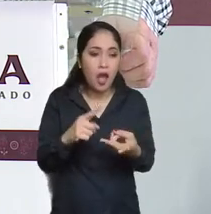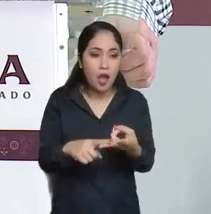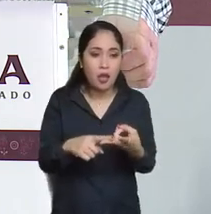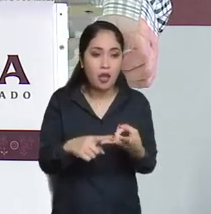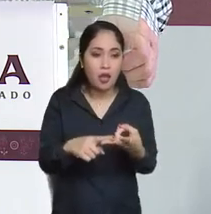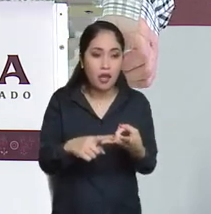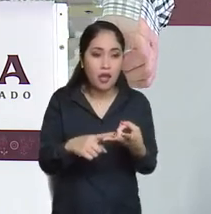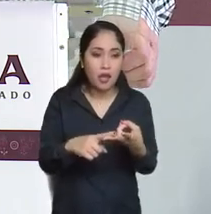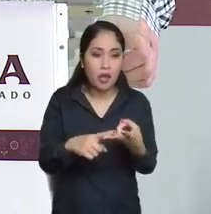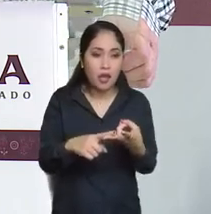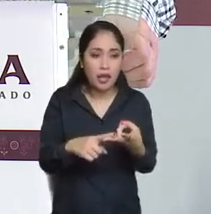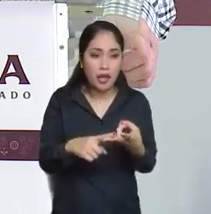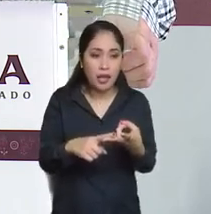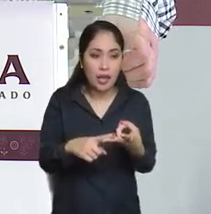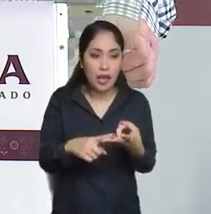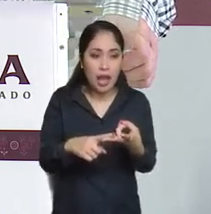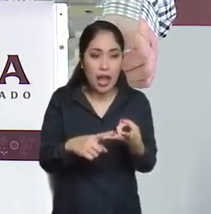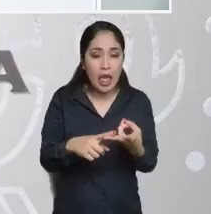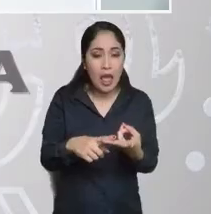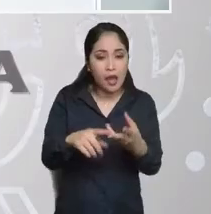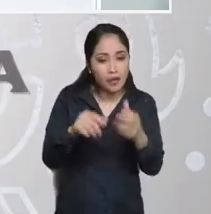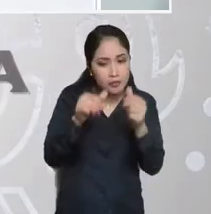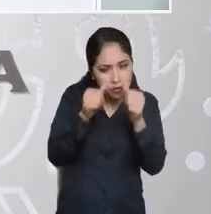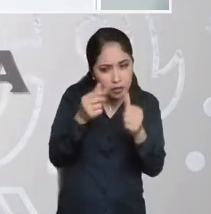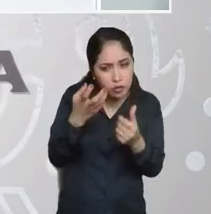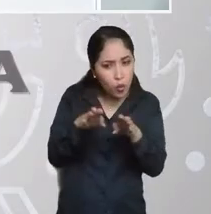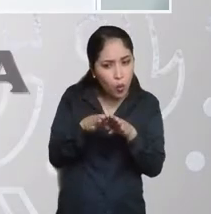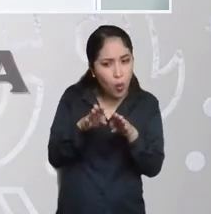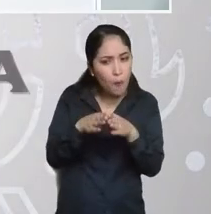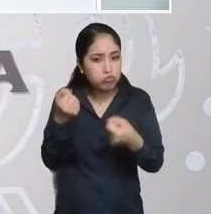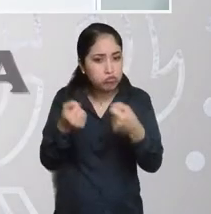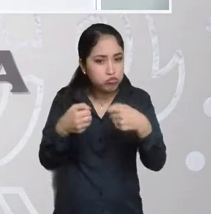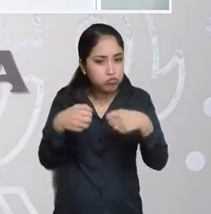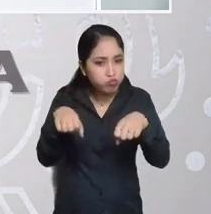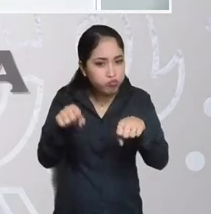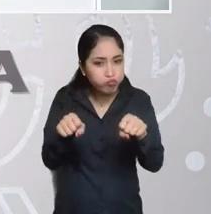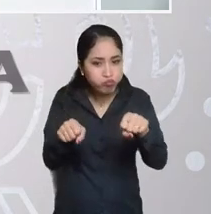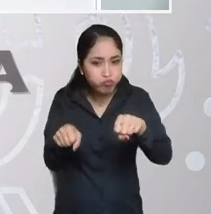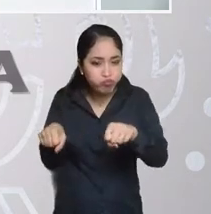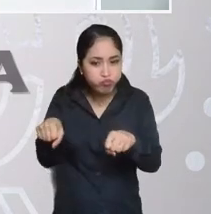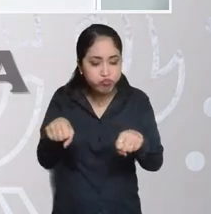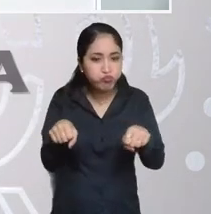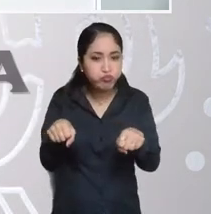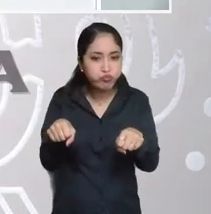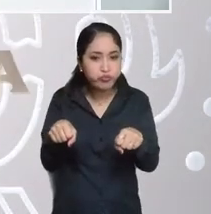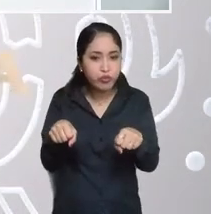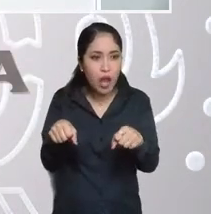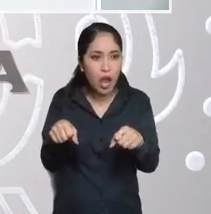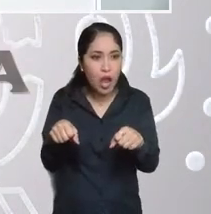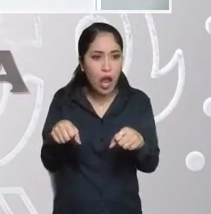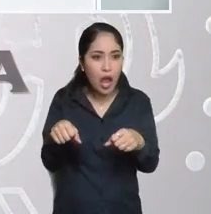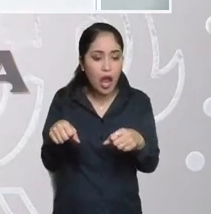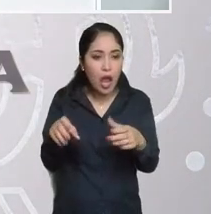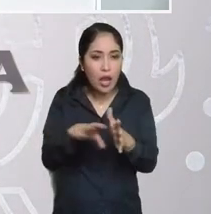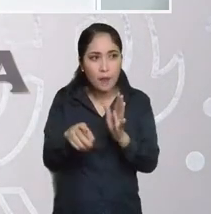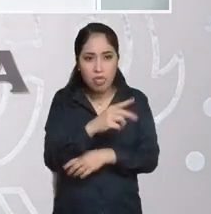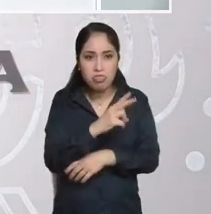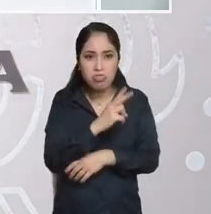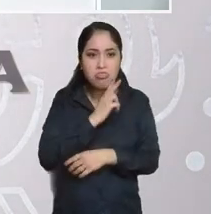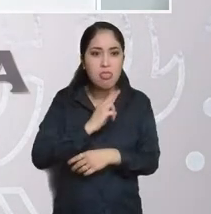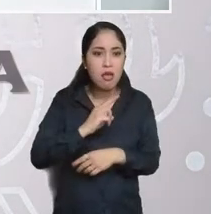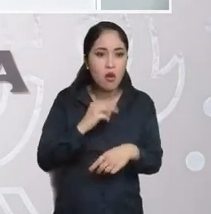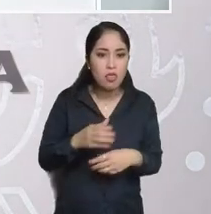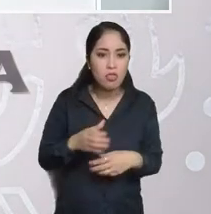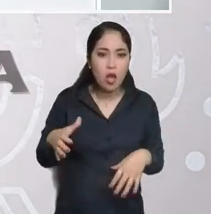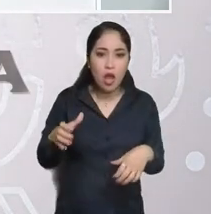regularizarles, estar atentos. Por ejemplo, ese tramo, ahí hay muchos agentes de tránsito. Yo me acuerdo cuando no era gobernador, cada